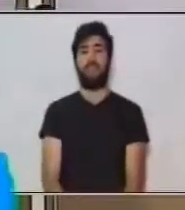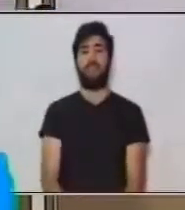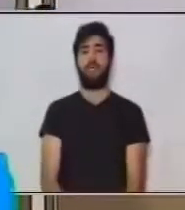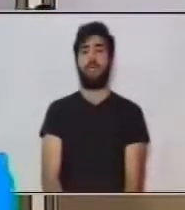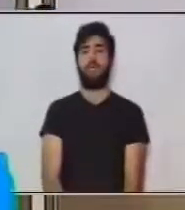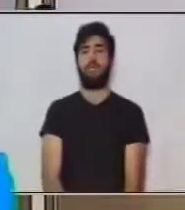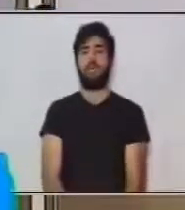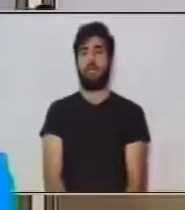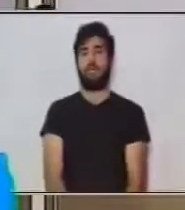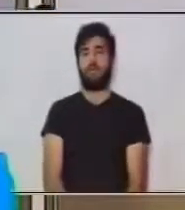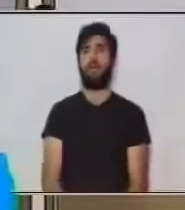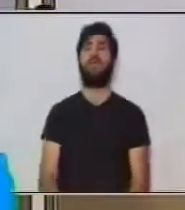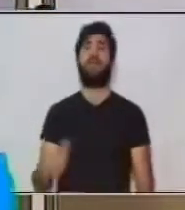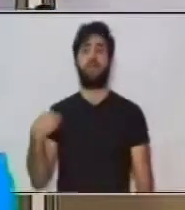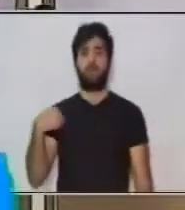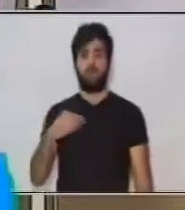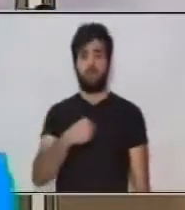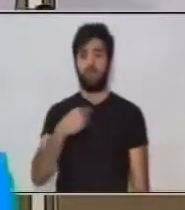vamos a llamarles